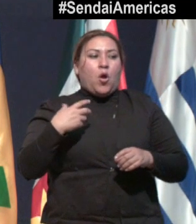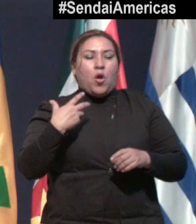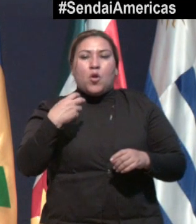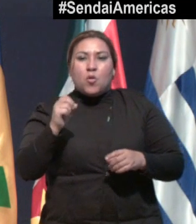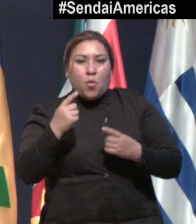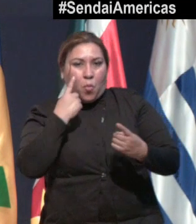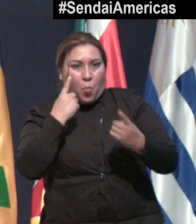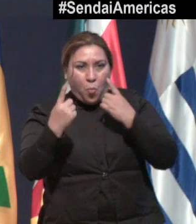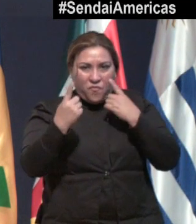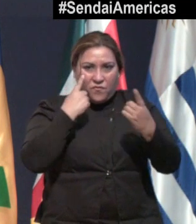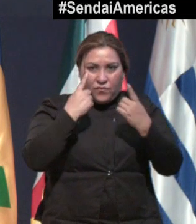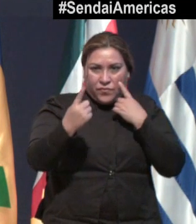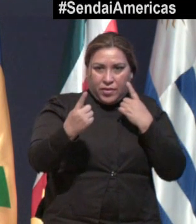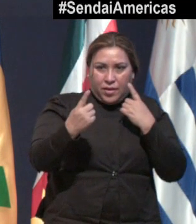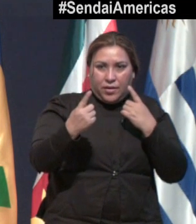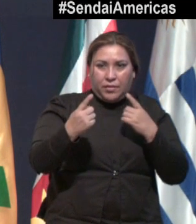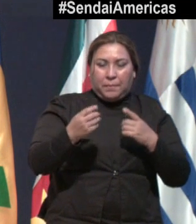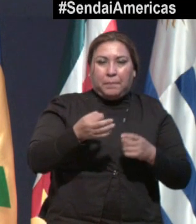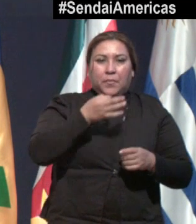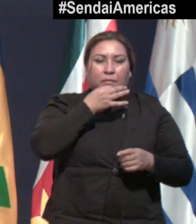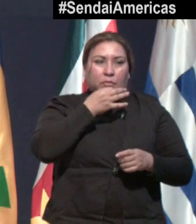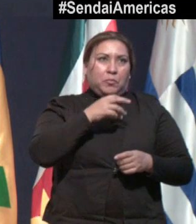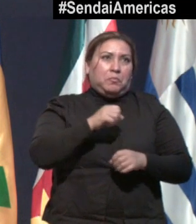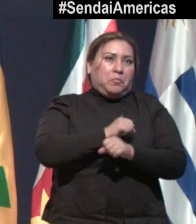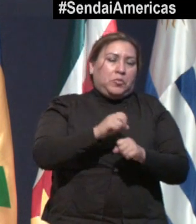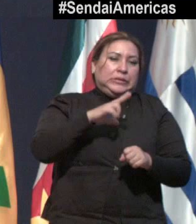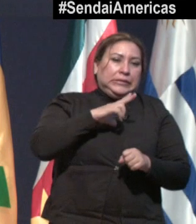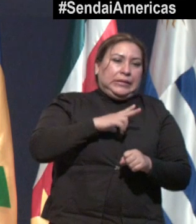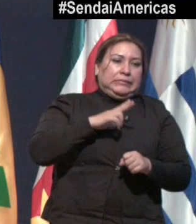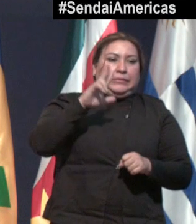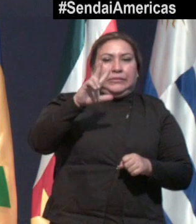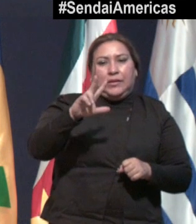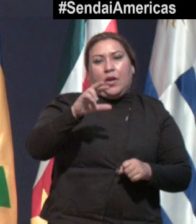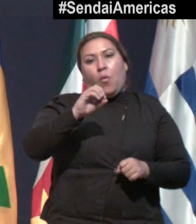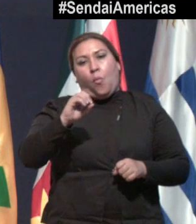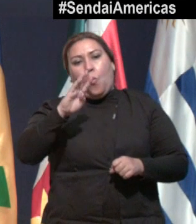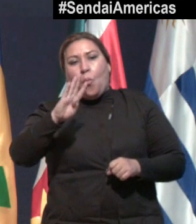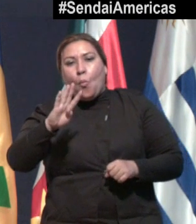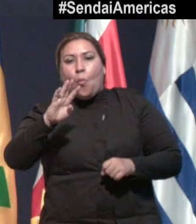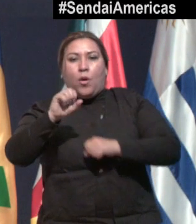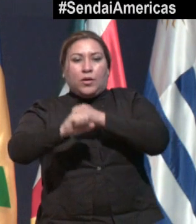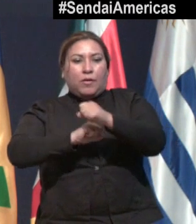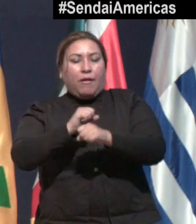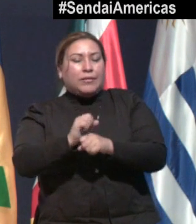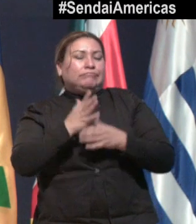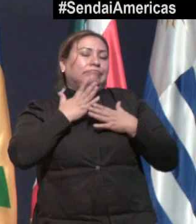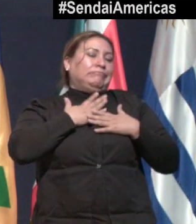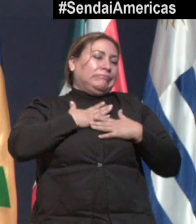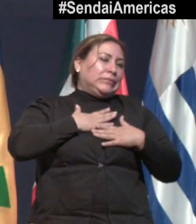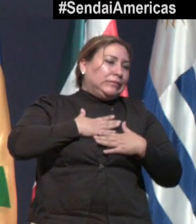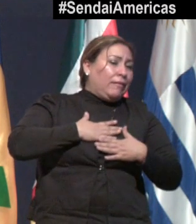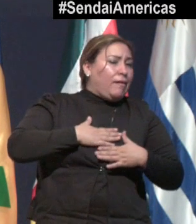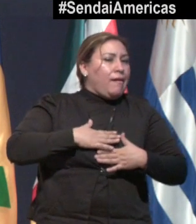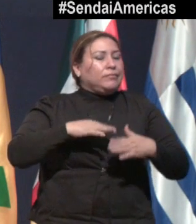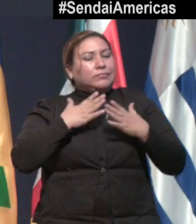porque podríamos tener tal vez 3 o 4 años en que las piedras aparentemente bajan, porque no pasa ningún evento